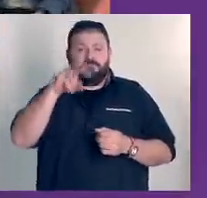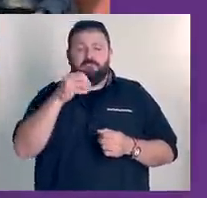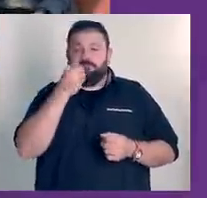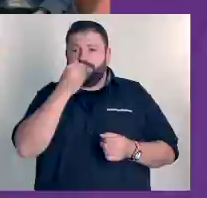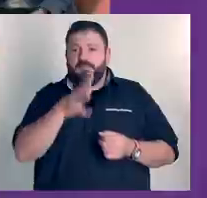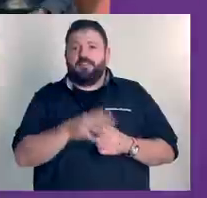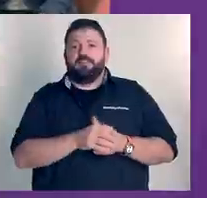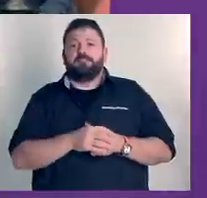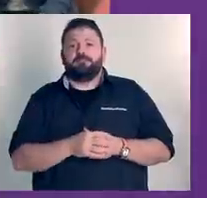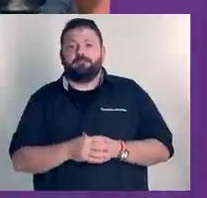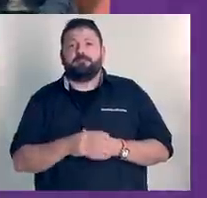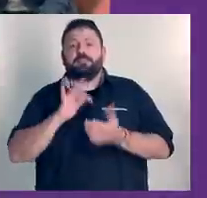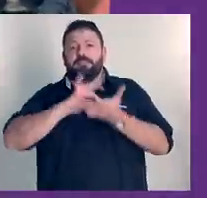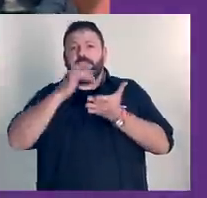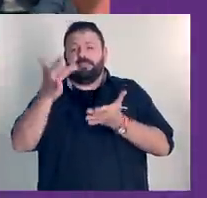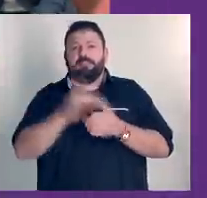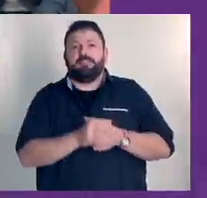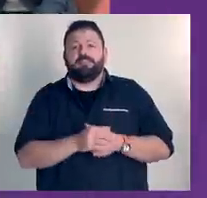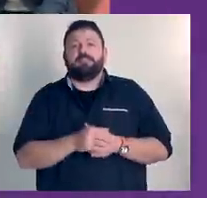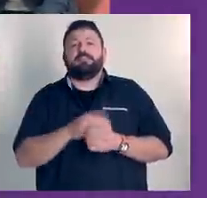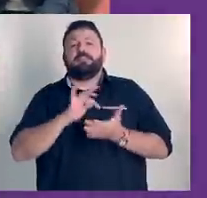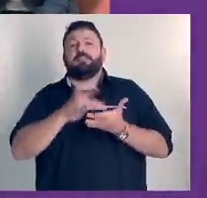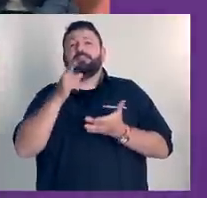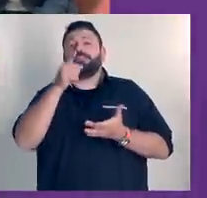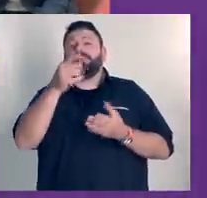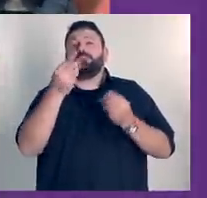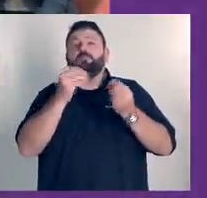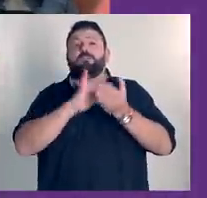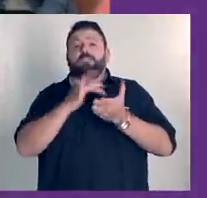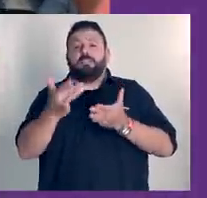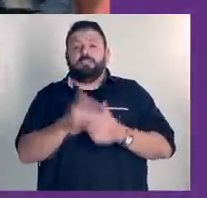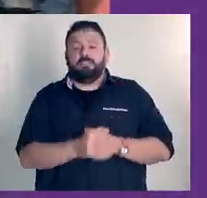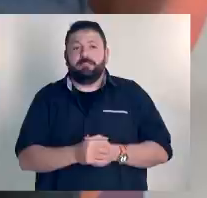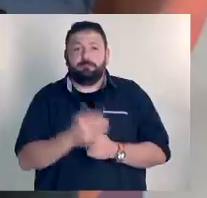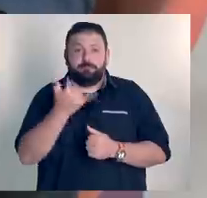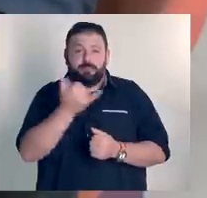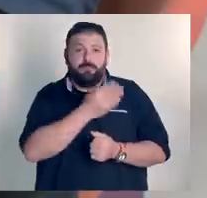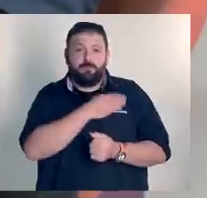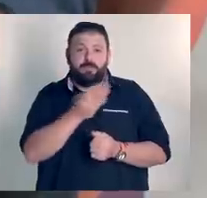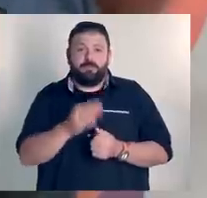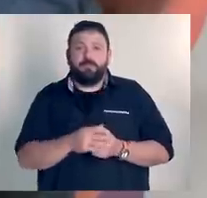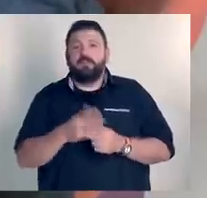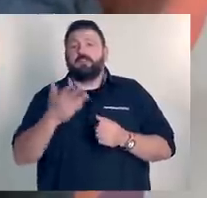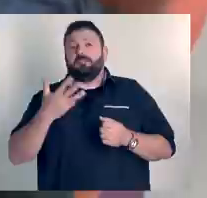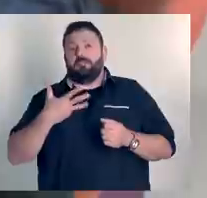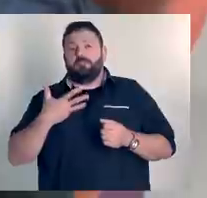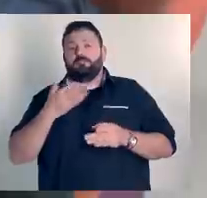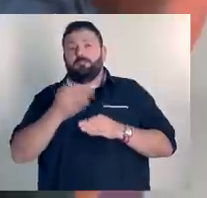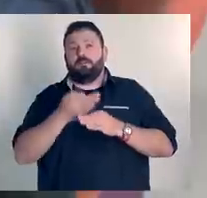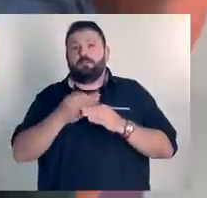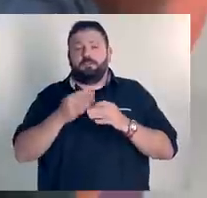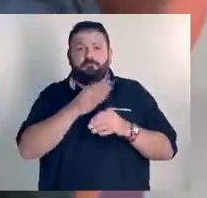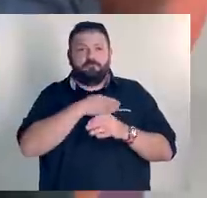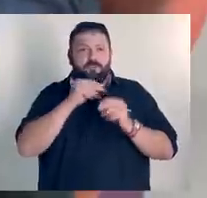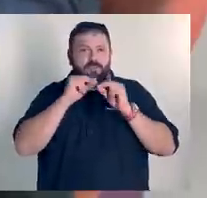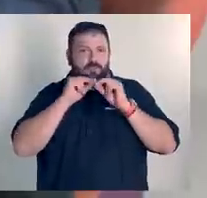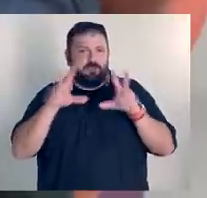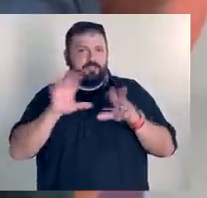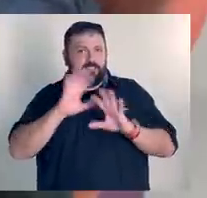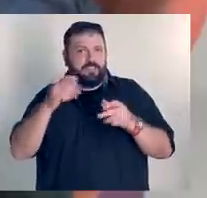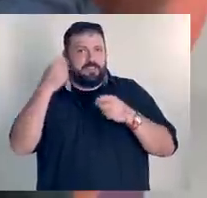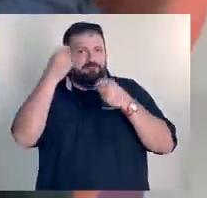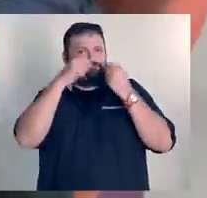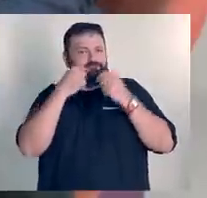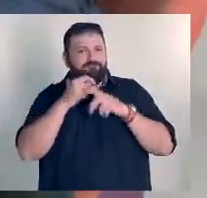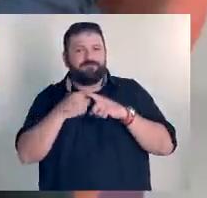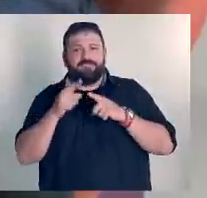Sí. Gracias. Gracias a ti, muchísimas Muchas gracias. Y bueno, pues aquí tenemos muy buenas noticias. Lo que Claudia quiso decir con los labiales no es